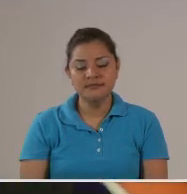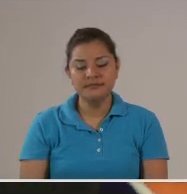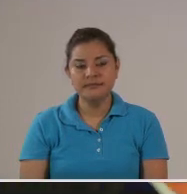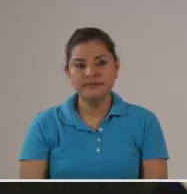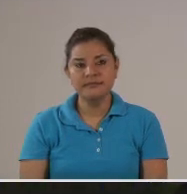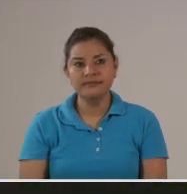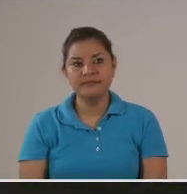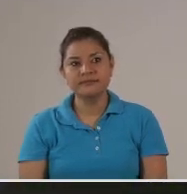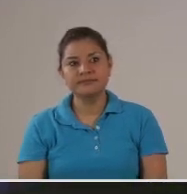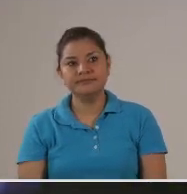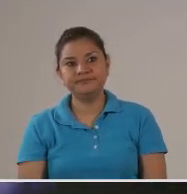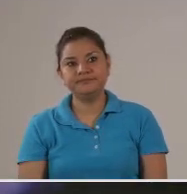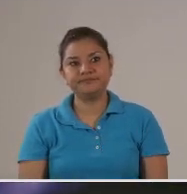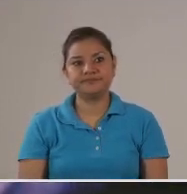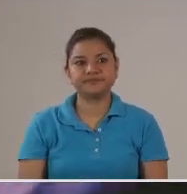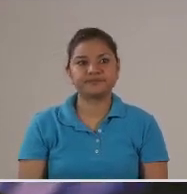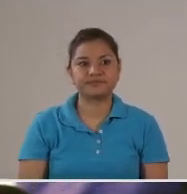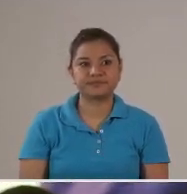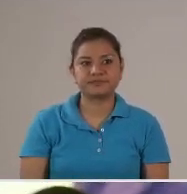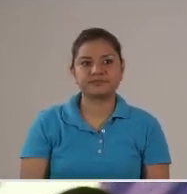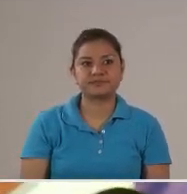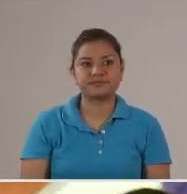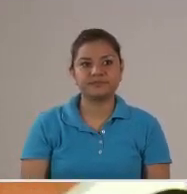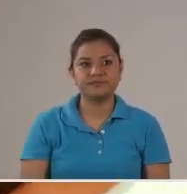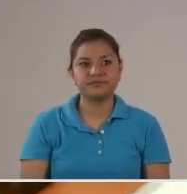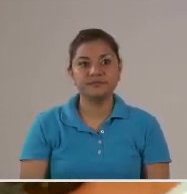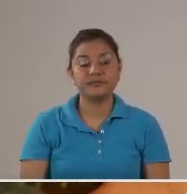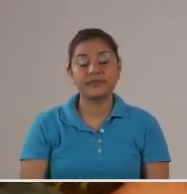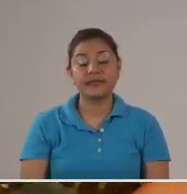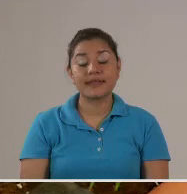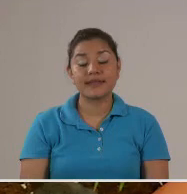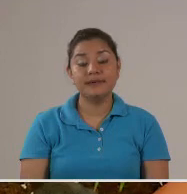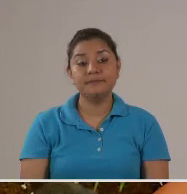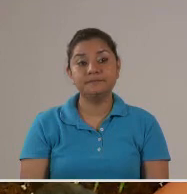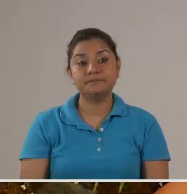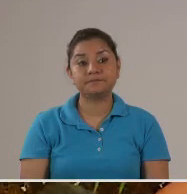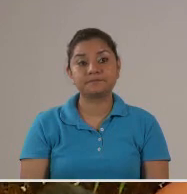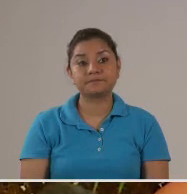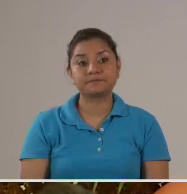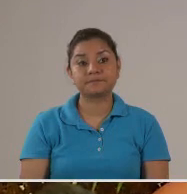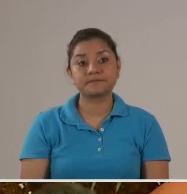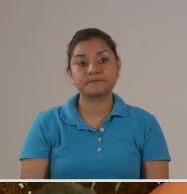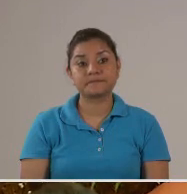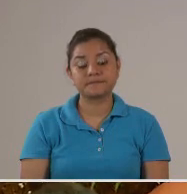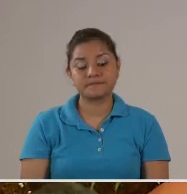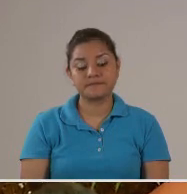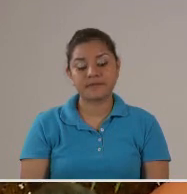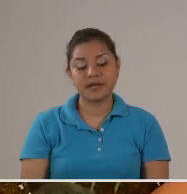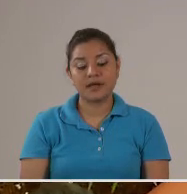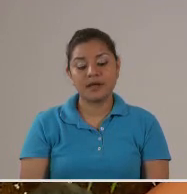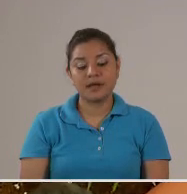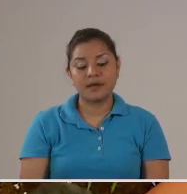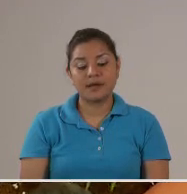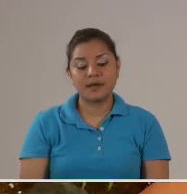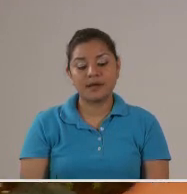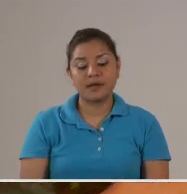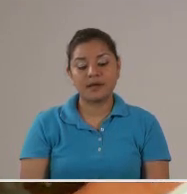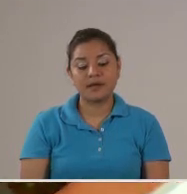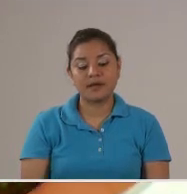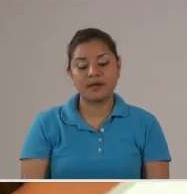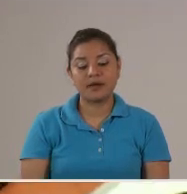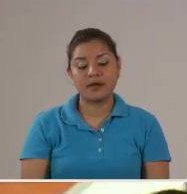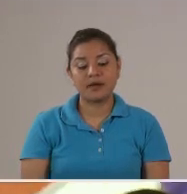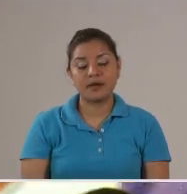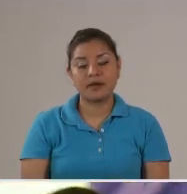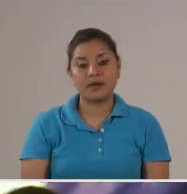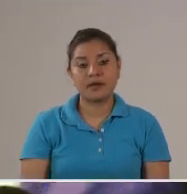Vaticano Aunque lo sigan miles de gente a final de cuentas no es